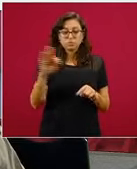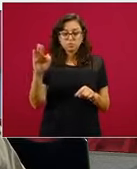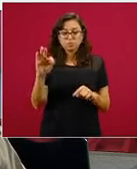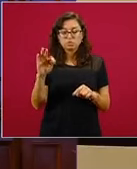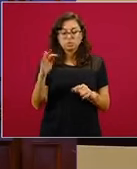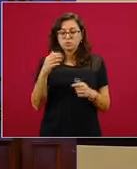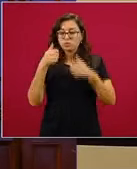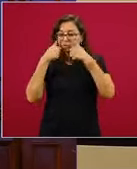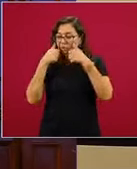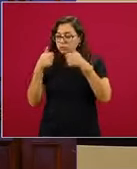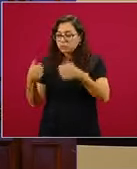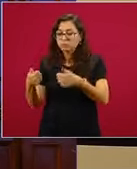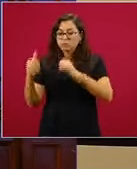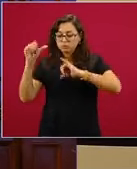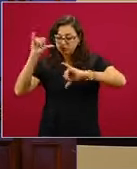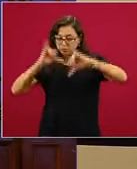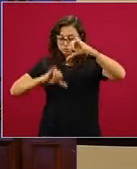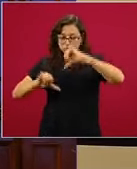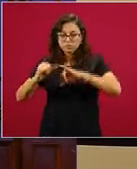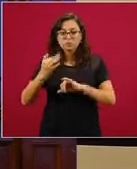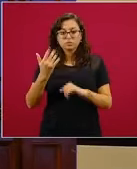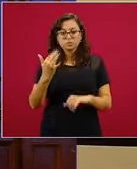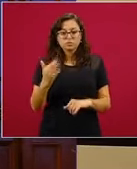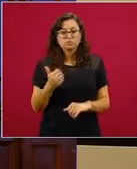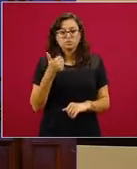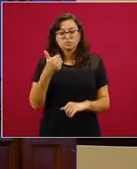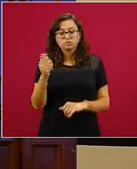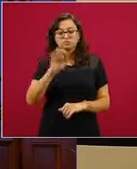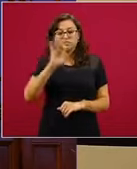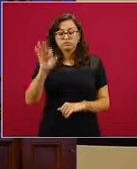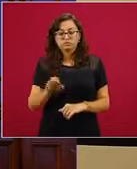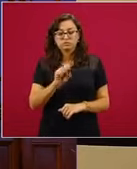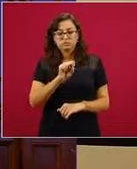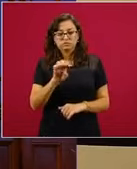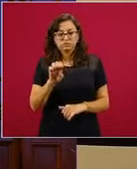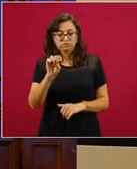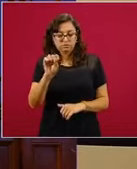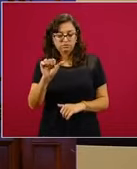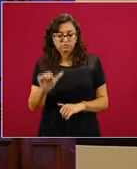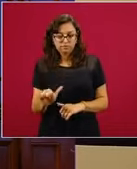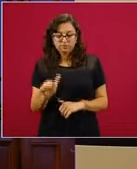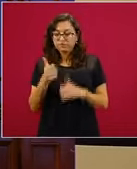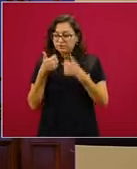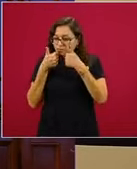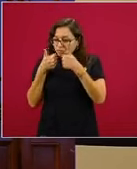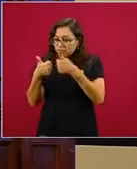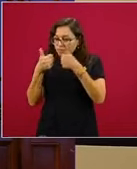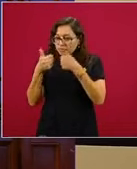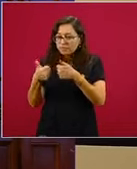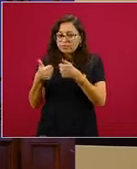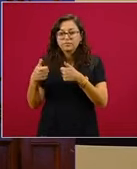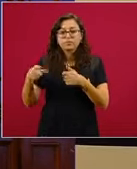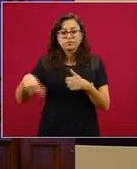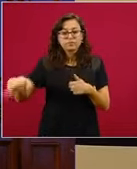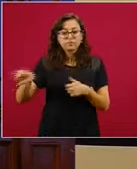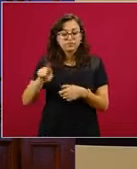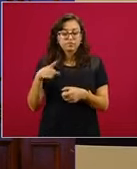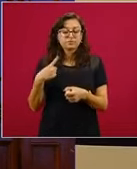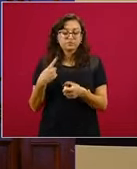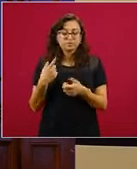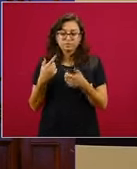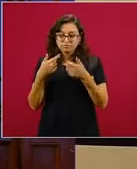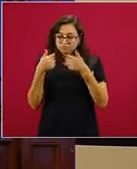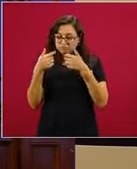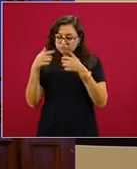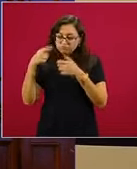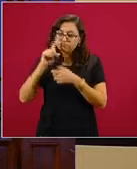en la Secretaría de Salud, en un 56% aproximadamente, donde tenemos estas unidades que realizan este